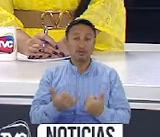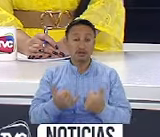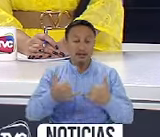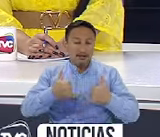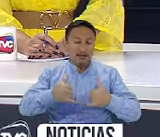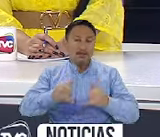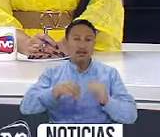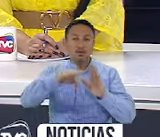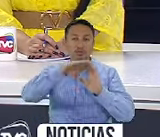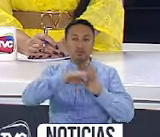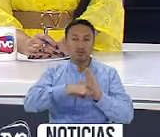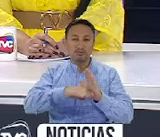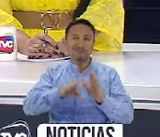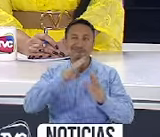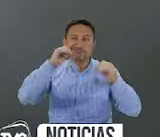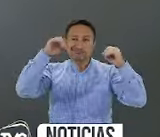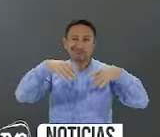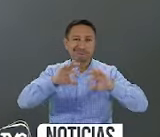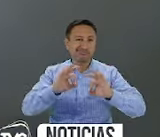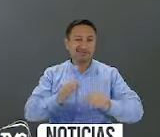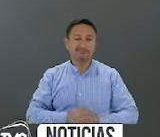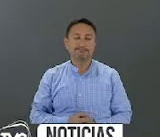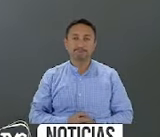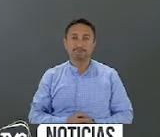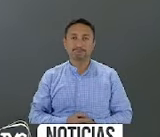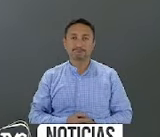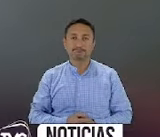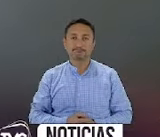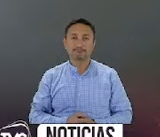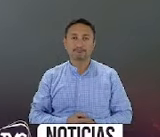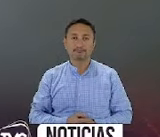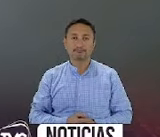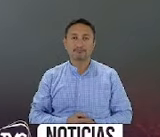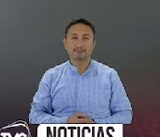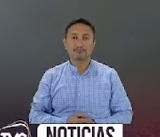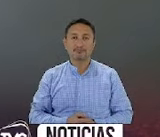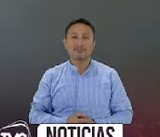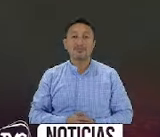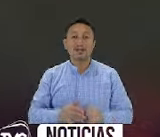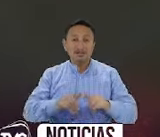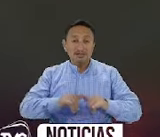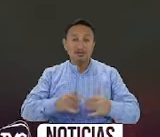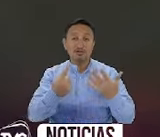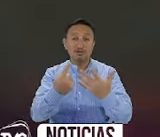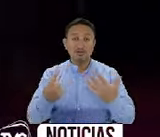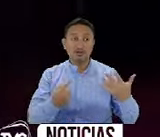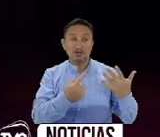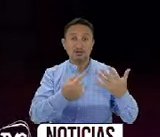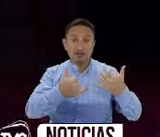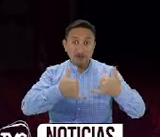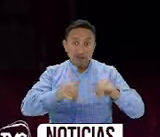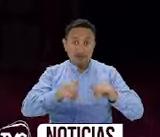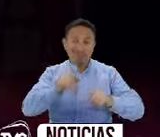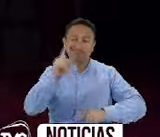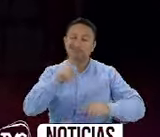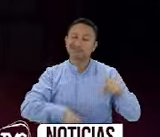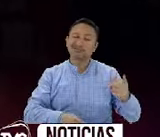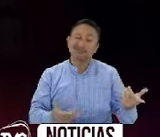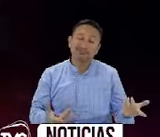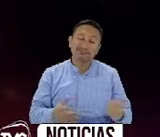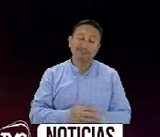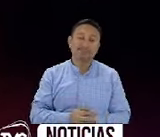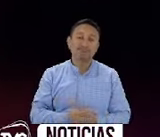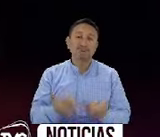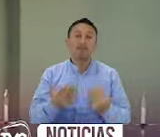el país. No existen las condiciones para mantener 6 horas diarias de cortes de luz, por lo que se deberá incrementar